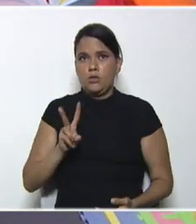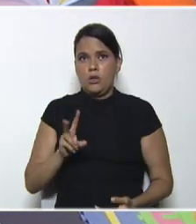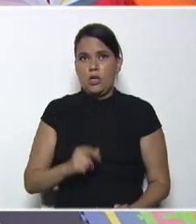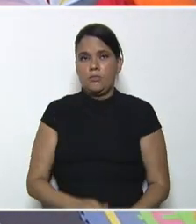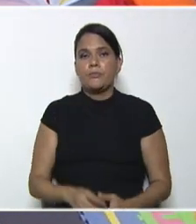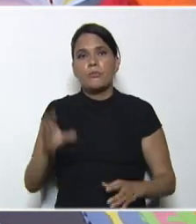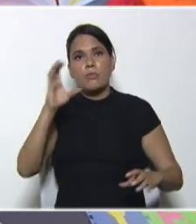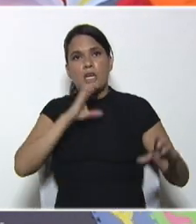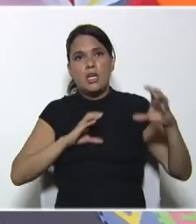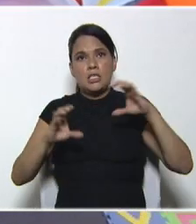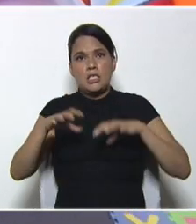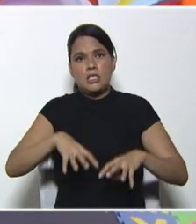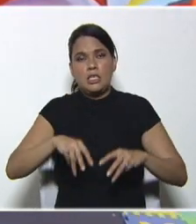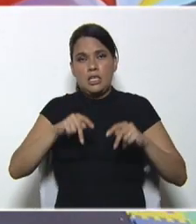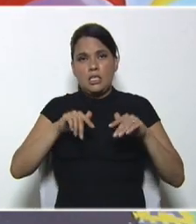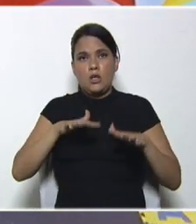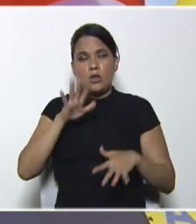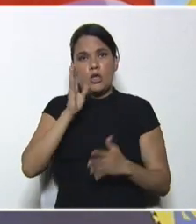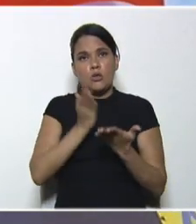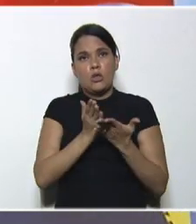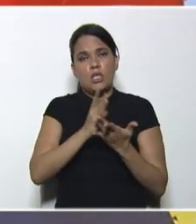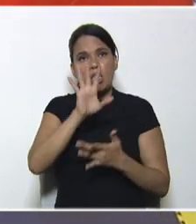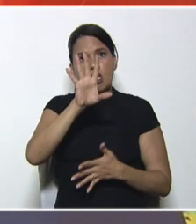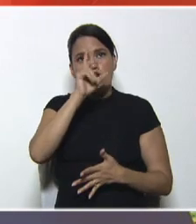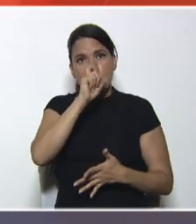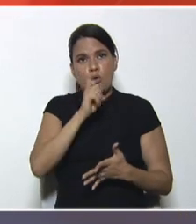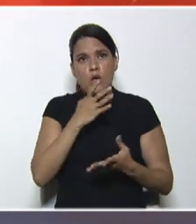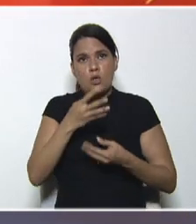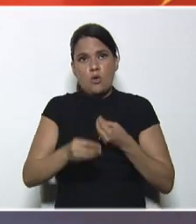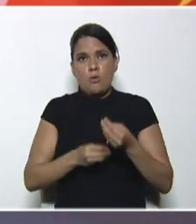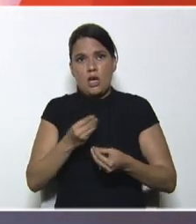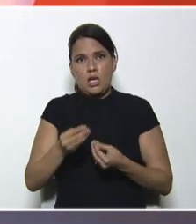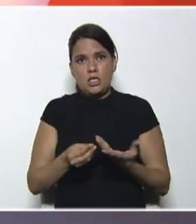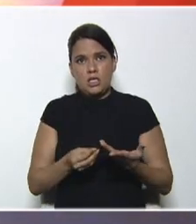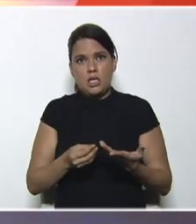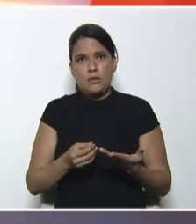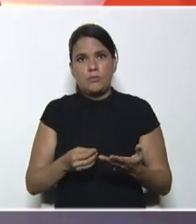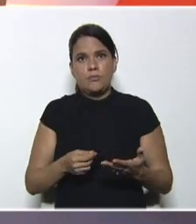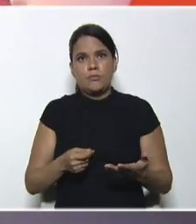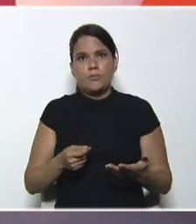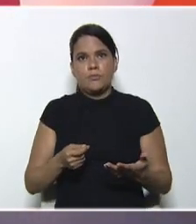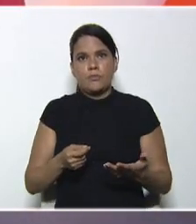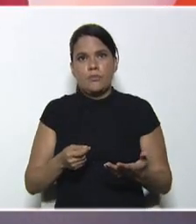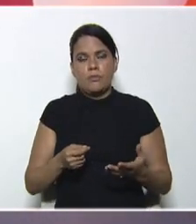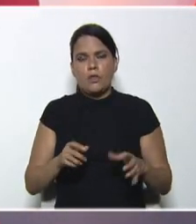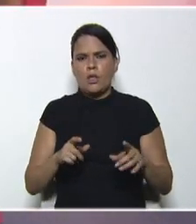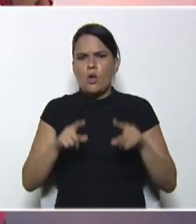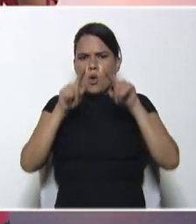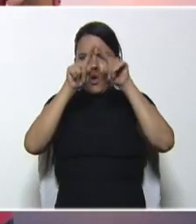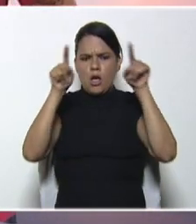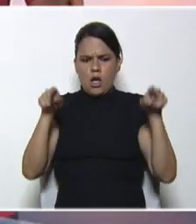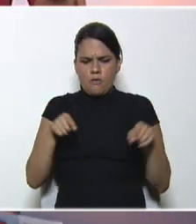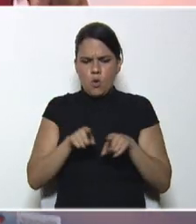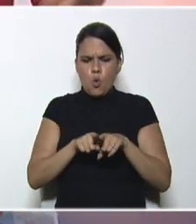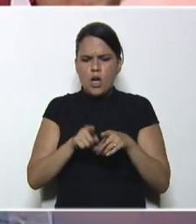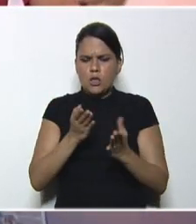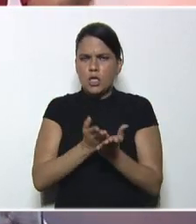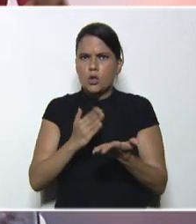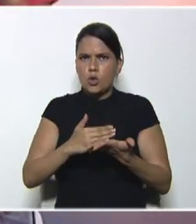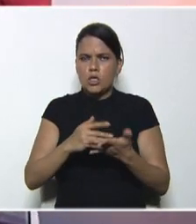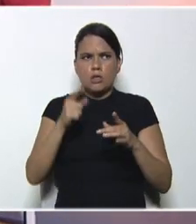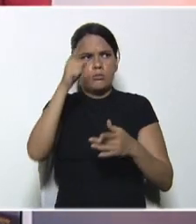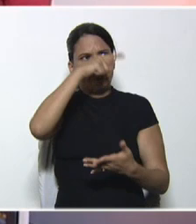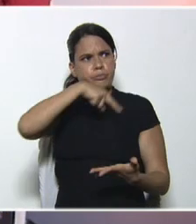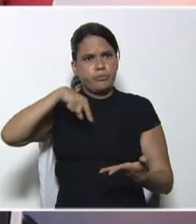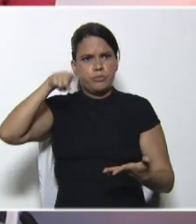Para Ciencias de la Tierra, los estudiantes de quinto año van a hacer un gráfico en forma de torta, ¿ok?, donde especifican